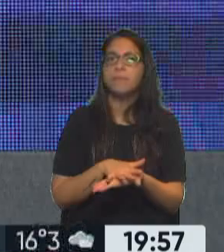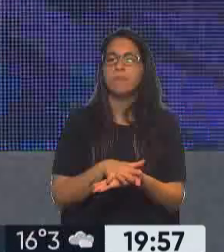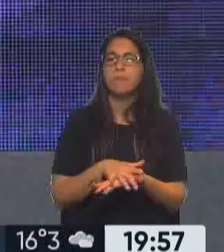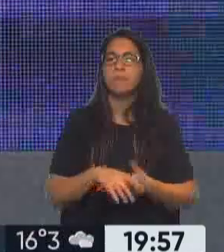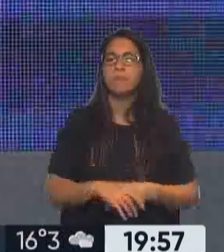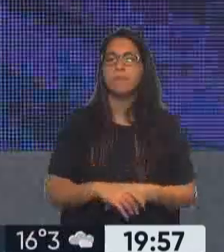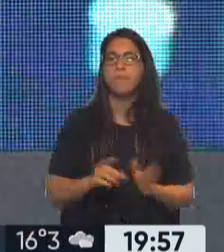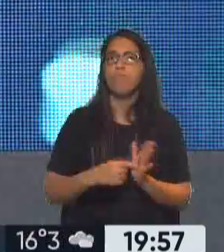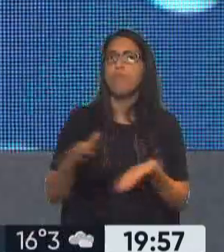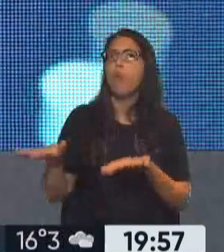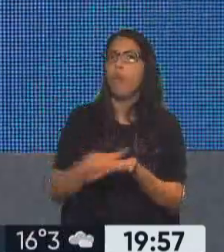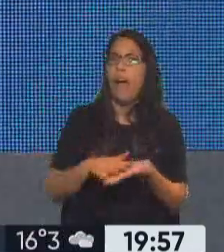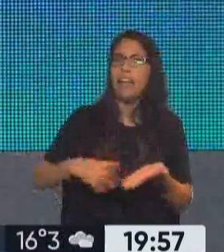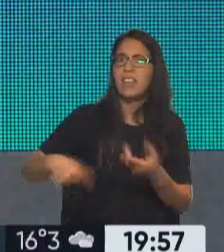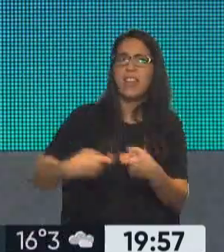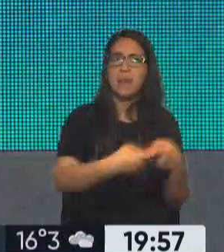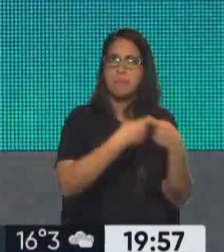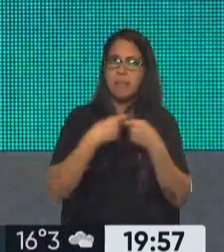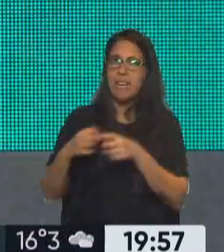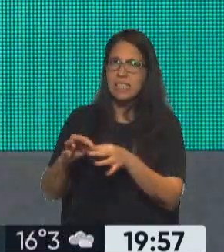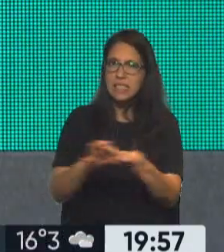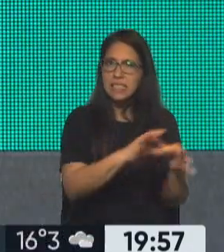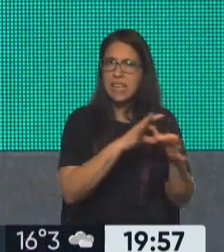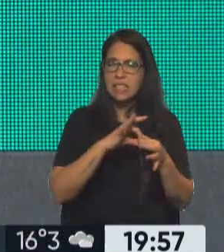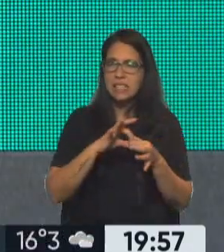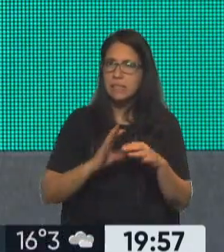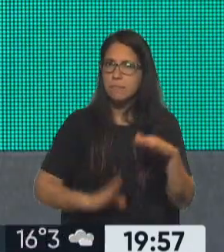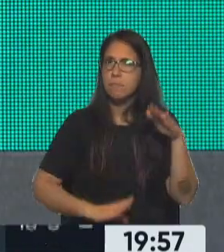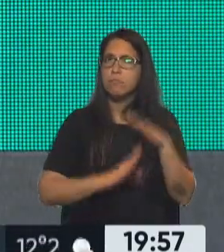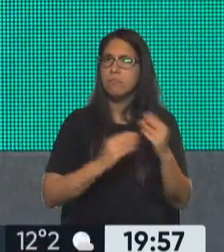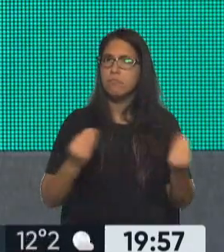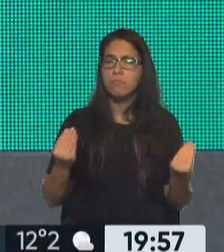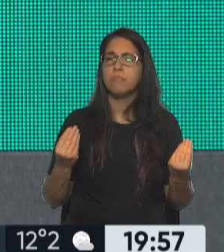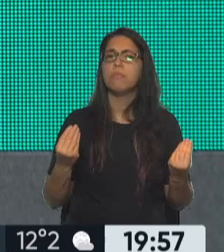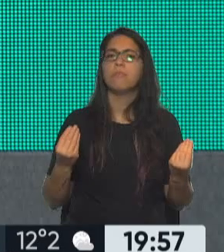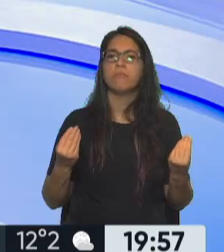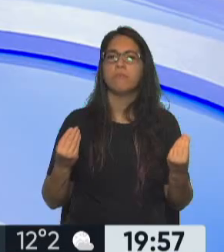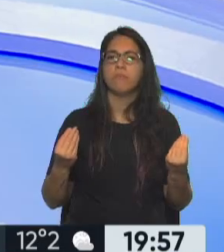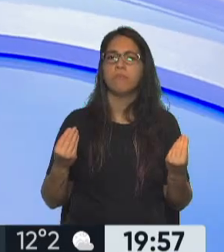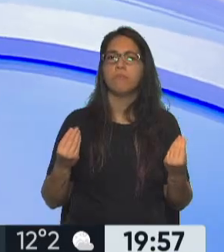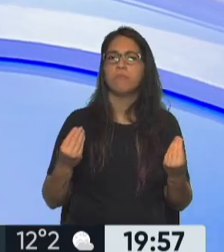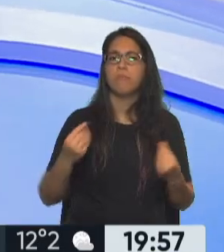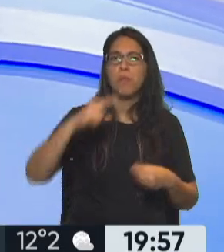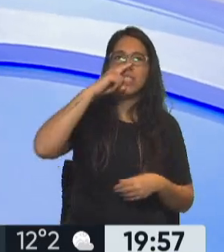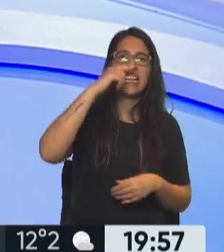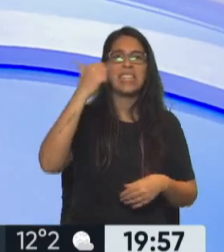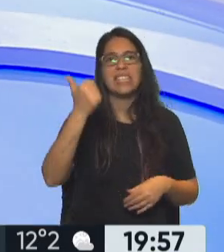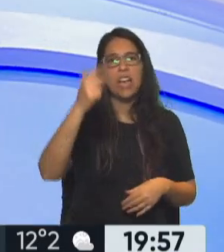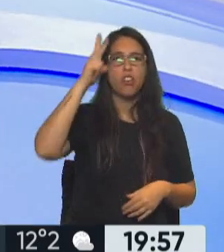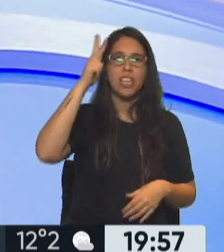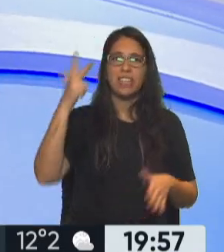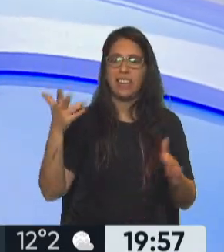Cordobesa y las empresas que lo nuclean, fue la matriz de la continuidad del 76 al 83.